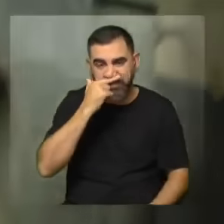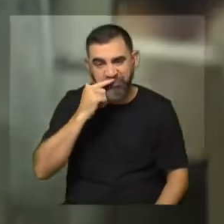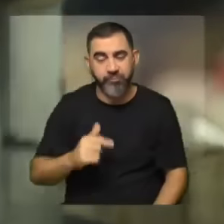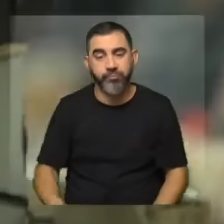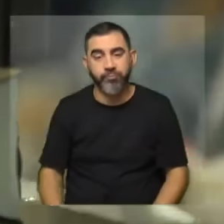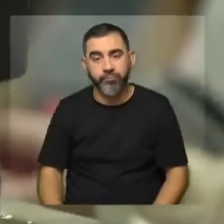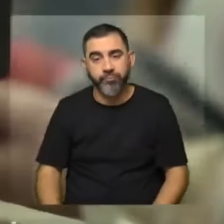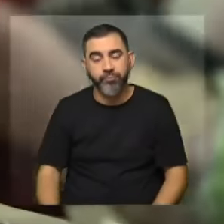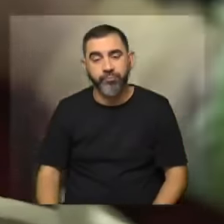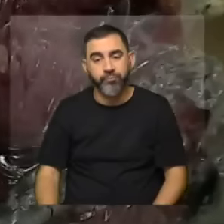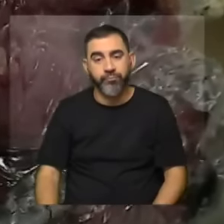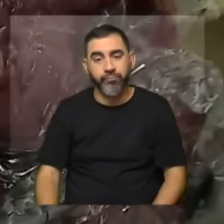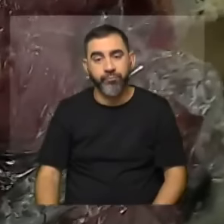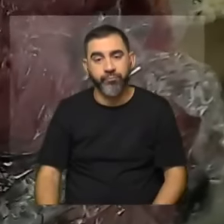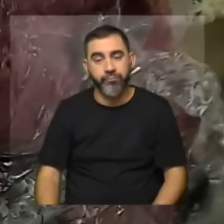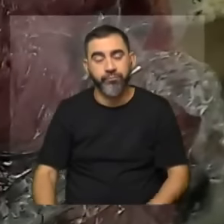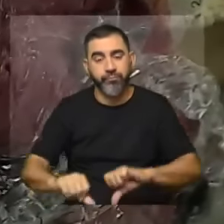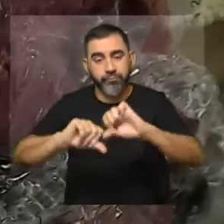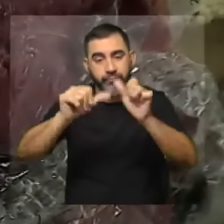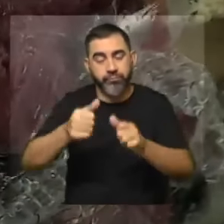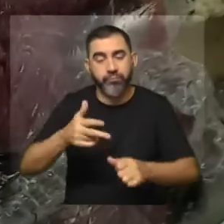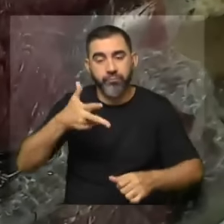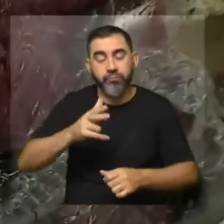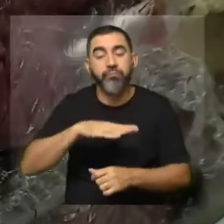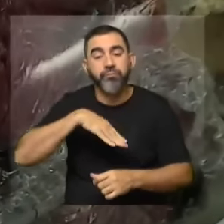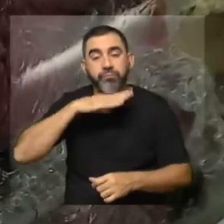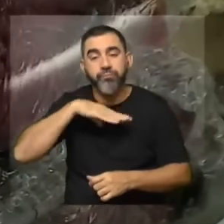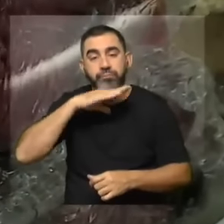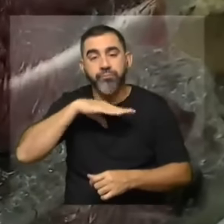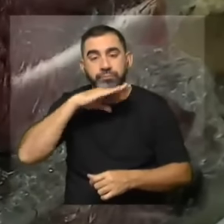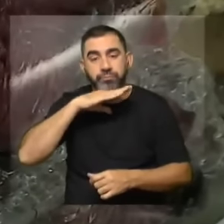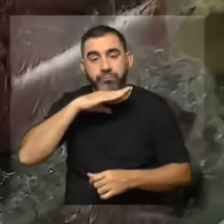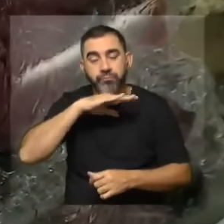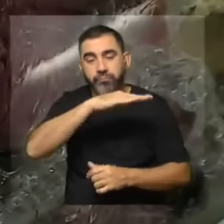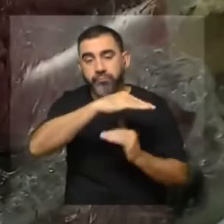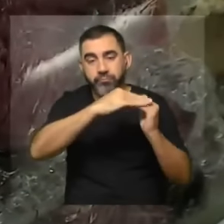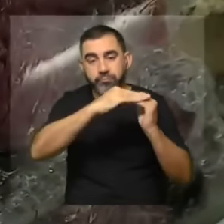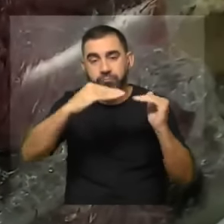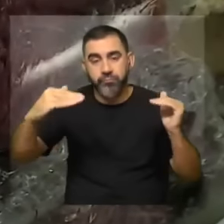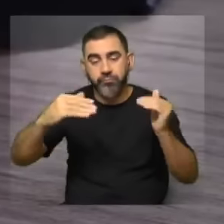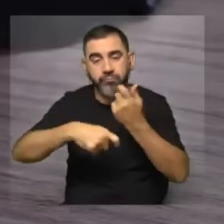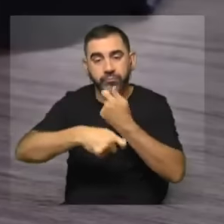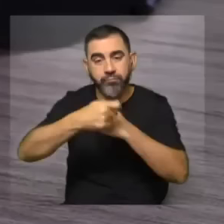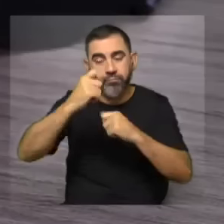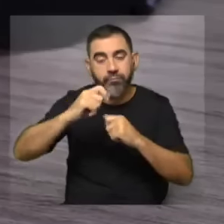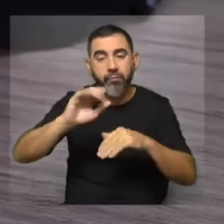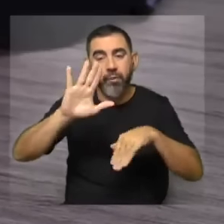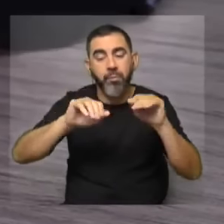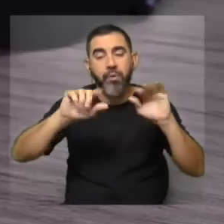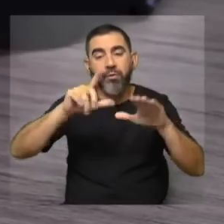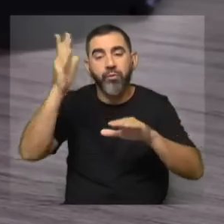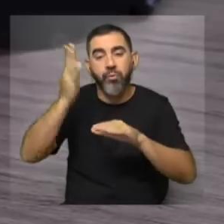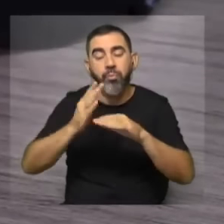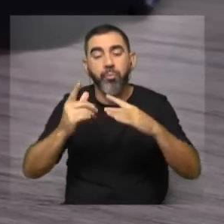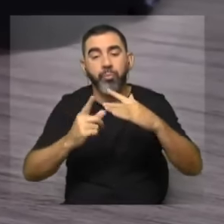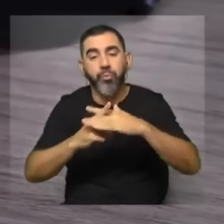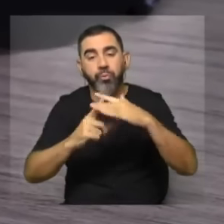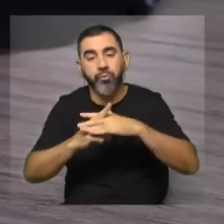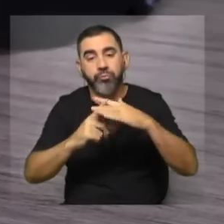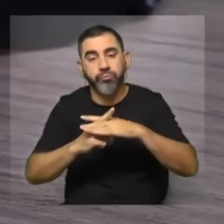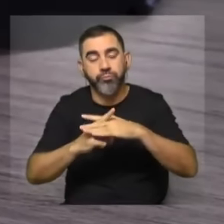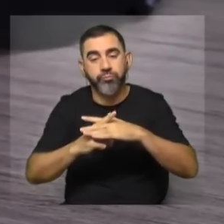informe de la empresa scantec en Maldonado roche y canelones se presentó una estabilidad en las ventas y un crecimiento del 7% en la facturación